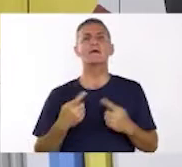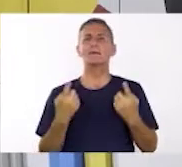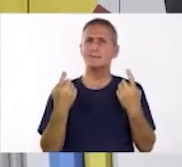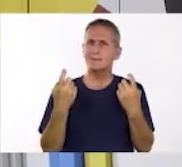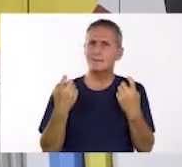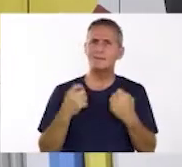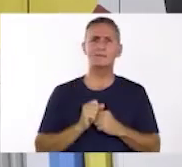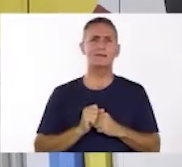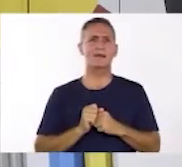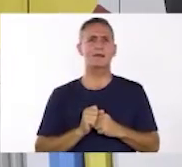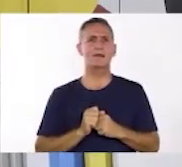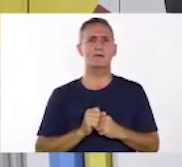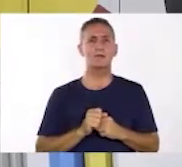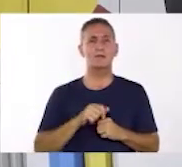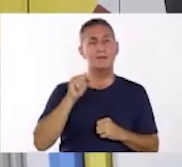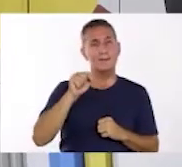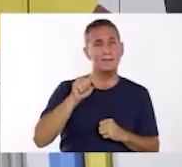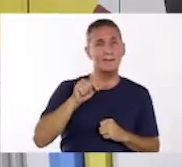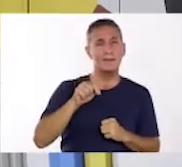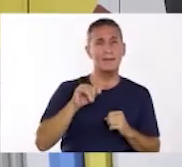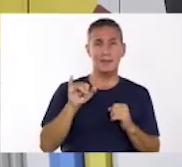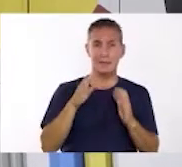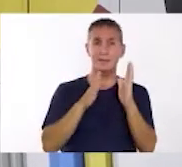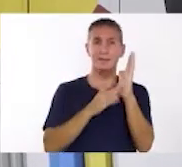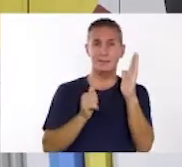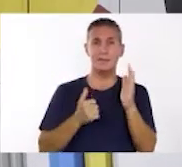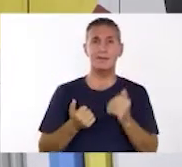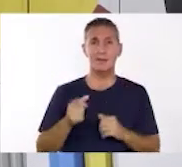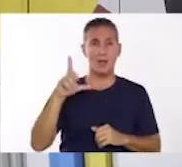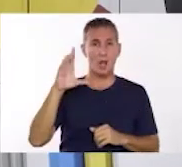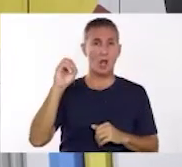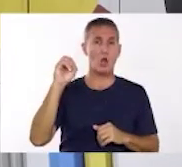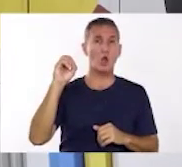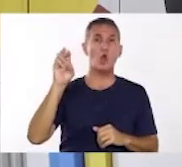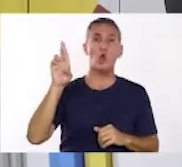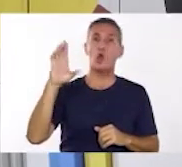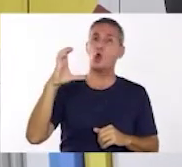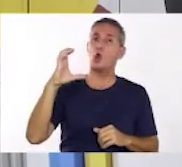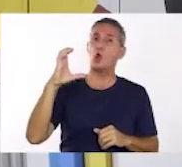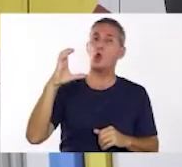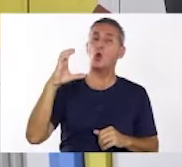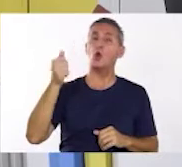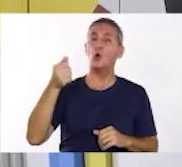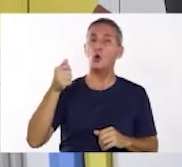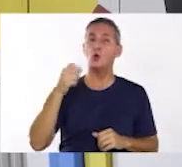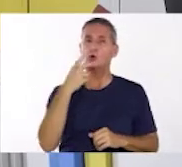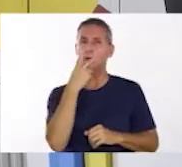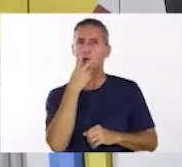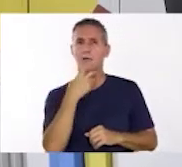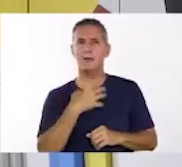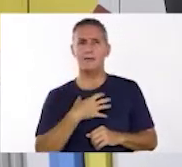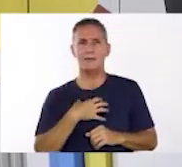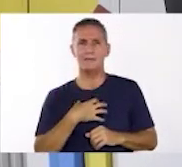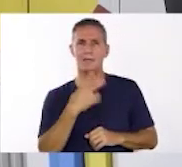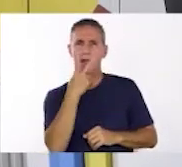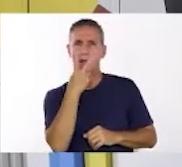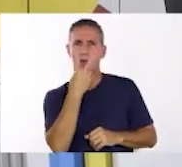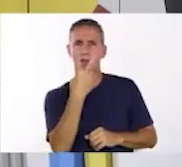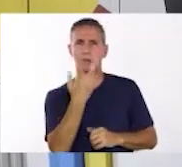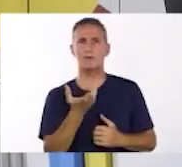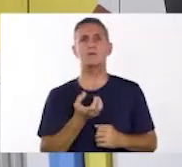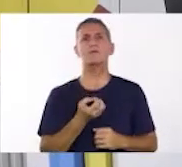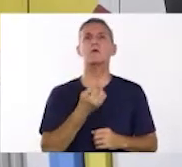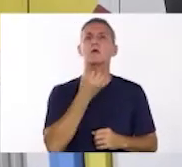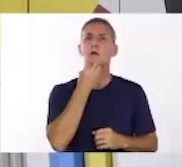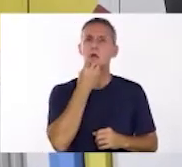necesario que también este semestre que va a dar Lorca, pues tenga a la vista y pueda